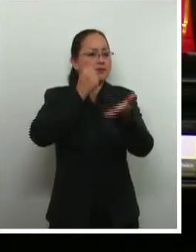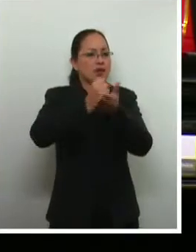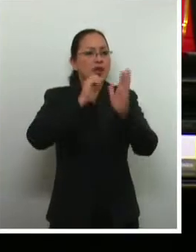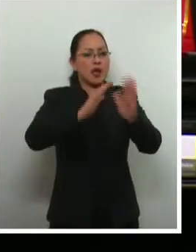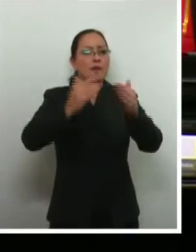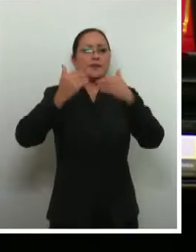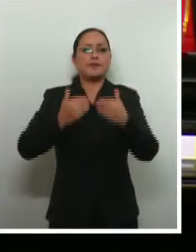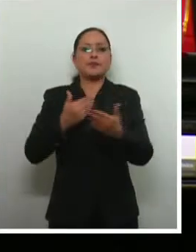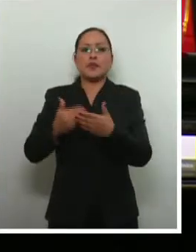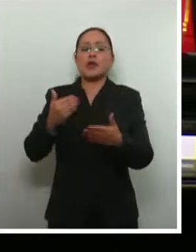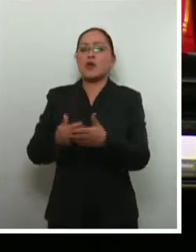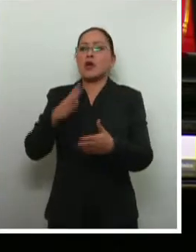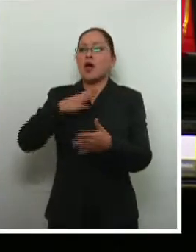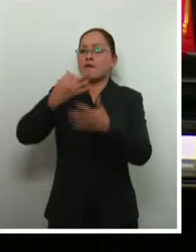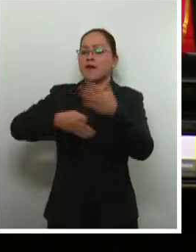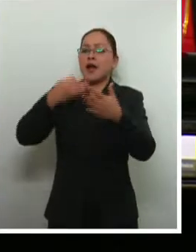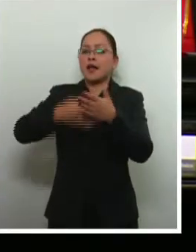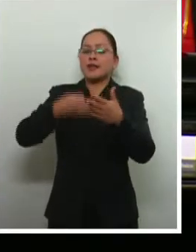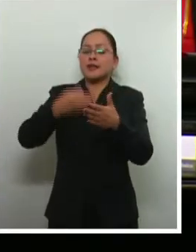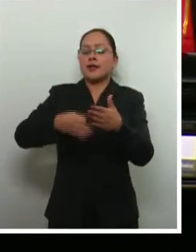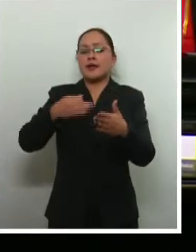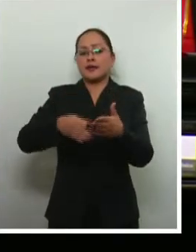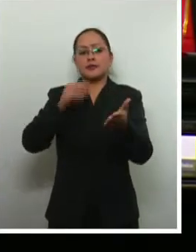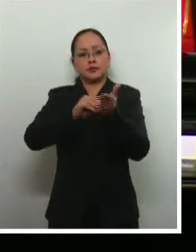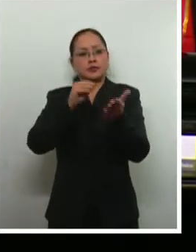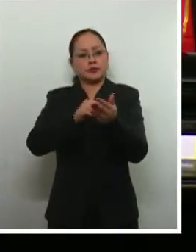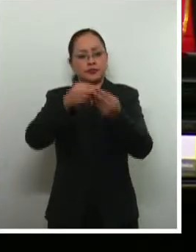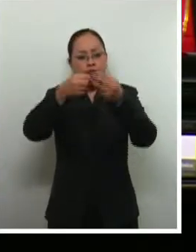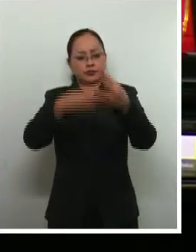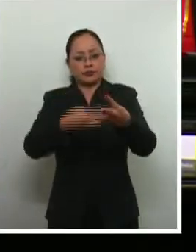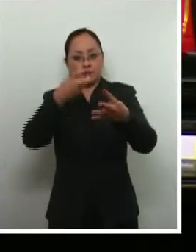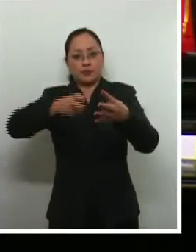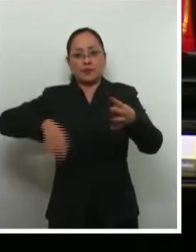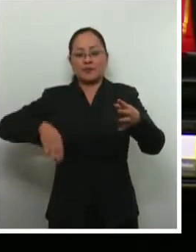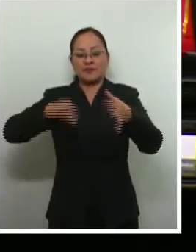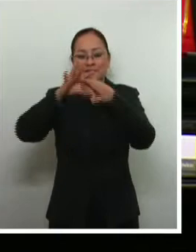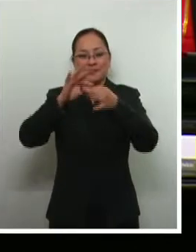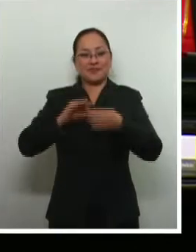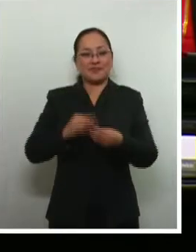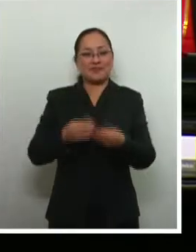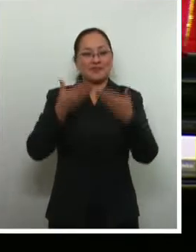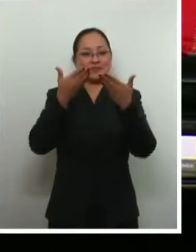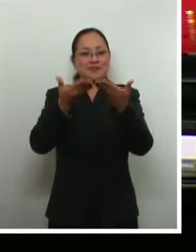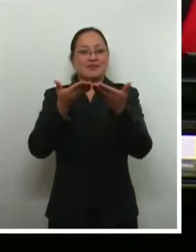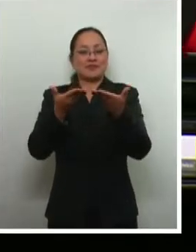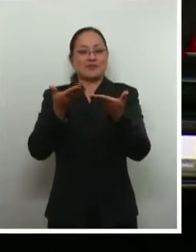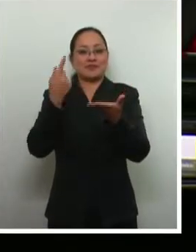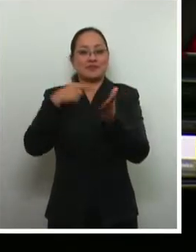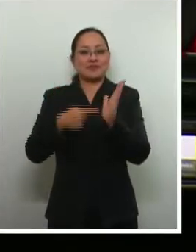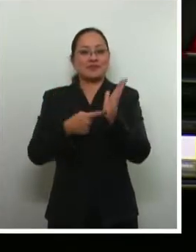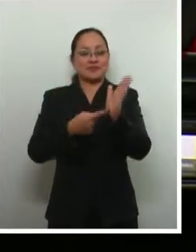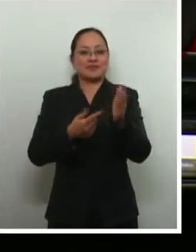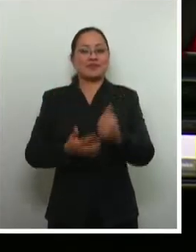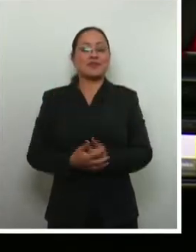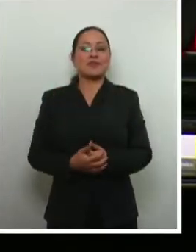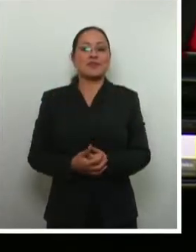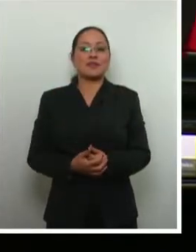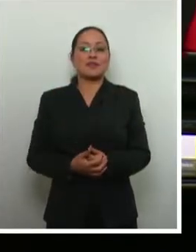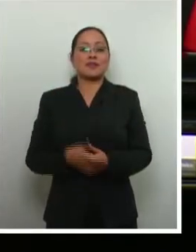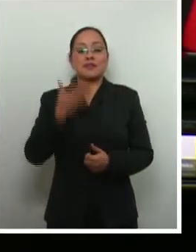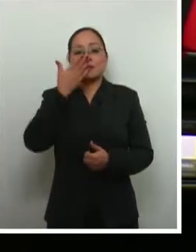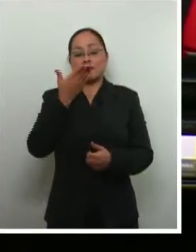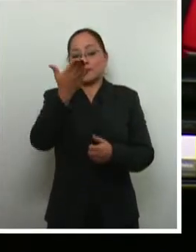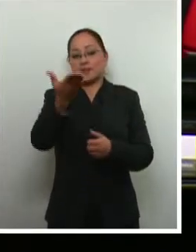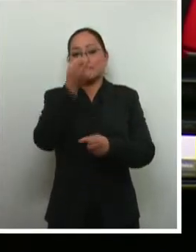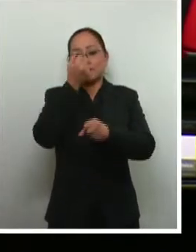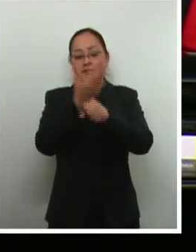pero falta de desahogar justamente estos numerales en especial. Pide a la Secretaría